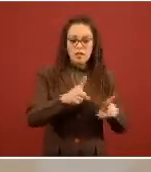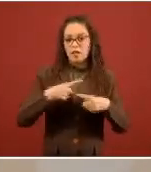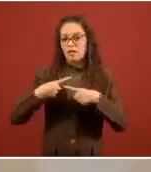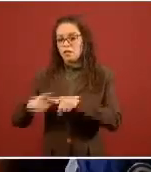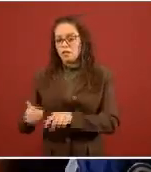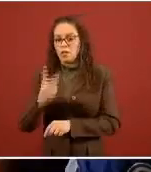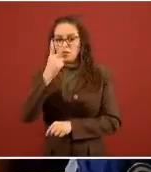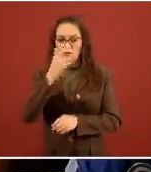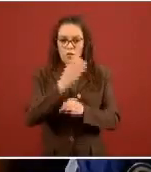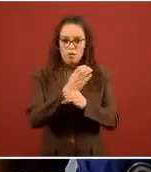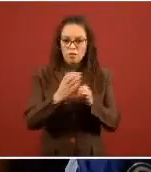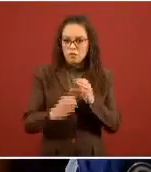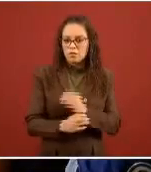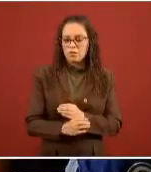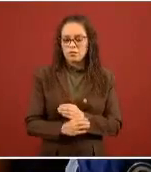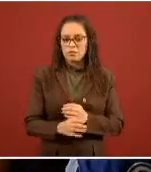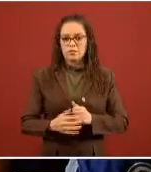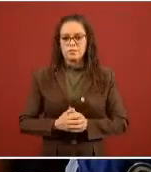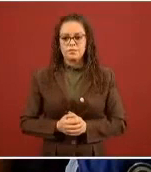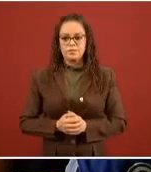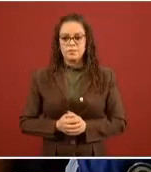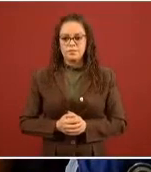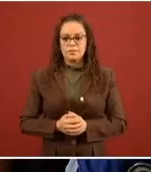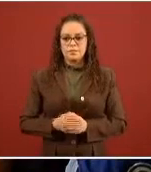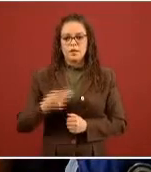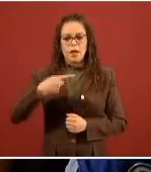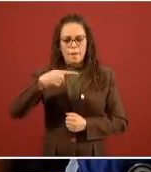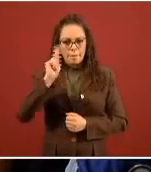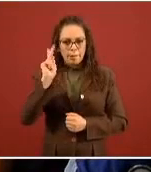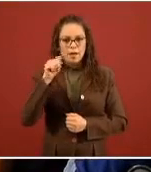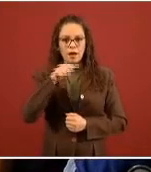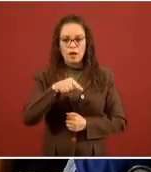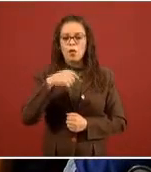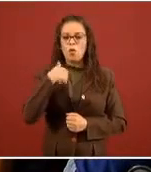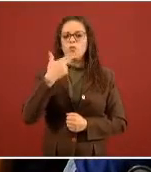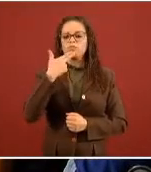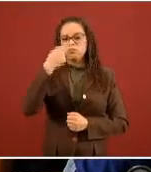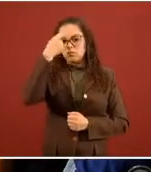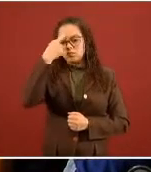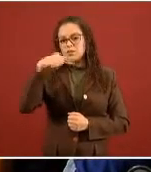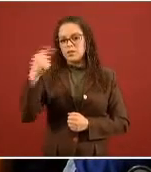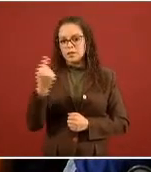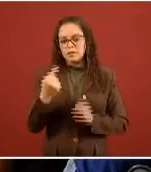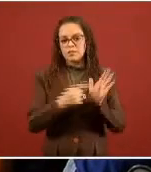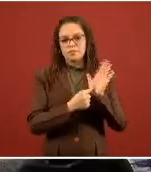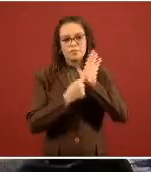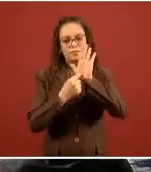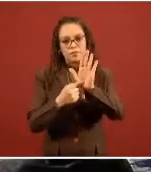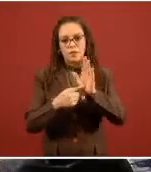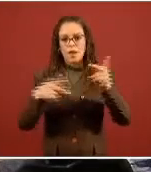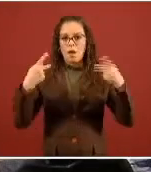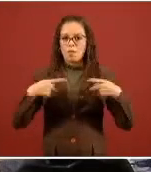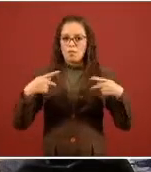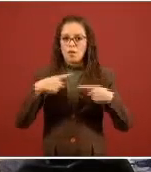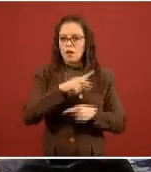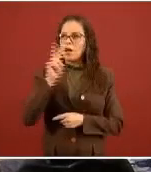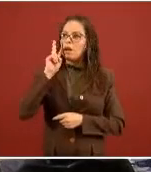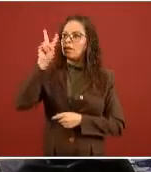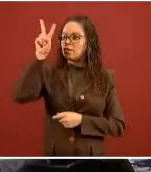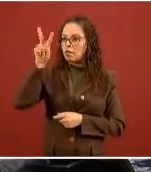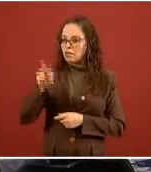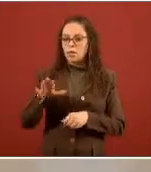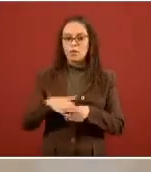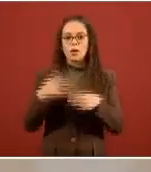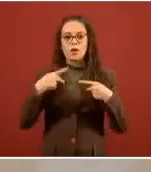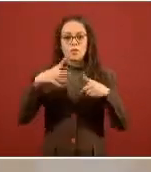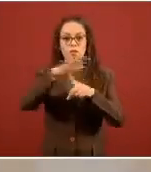diferentes, pero la usé para ilustrar, en general, para la población que no tiene familiaridad con el proceso de atención de